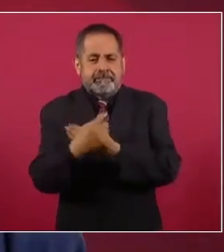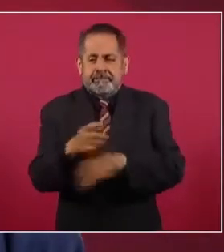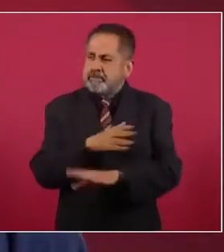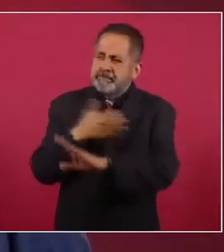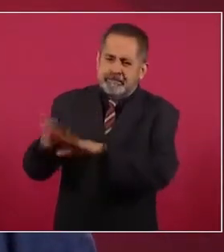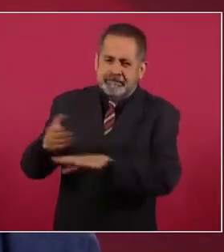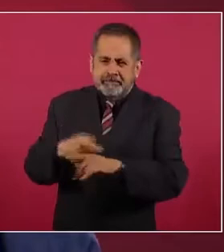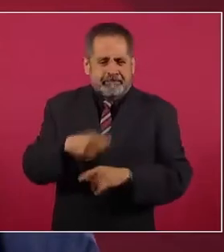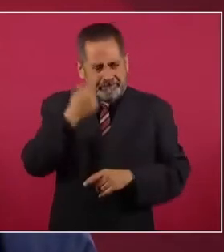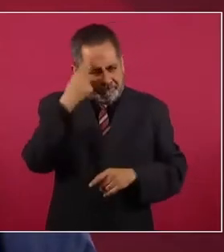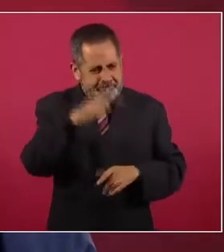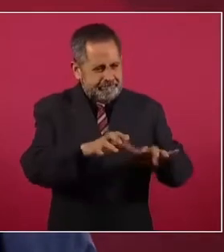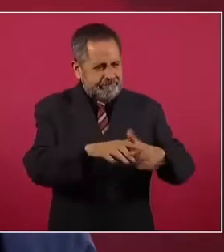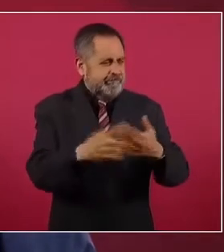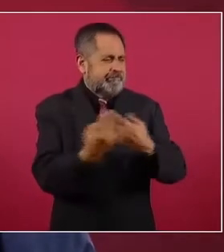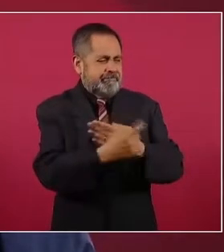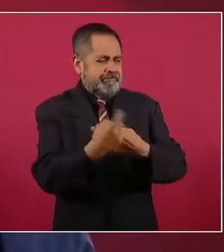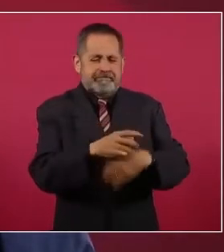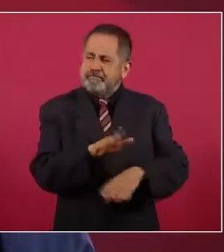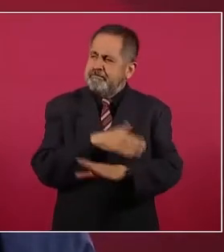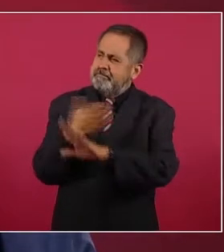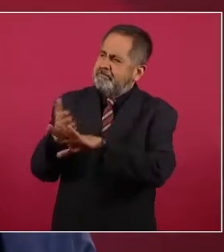manejan robots